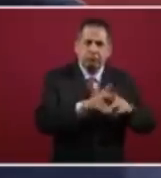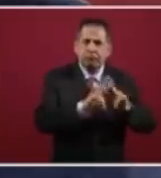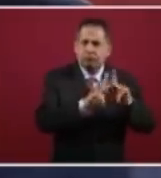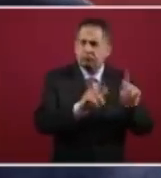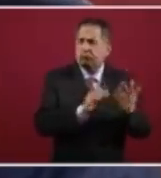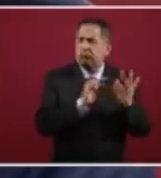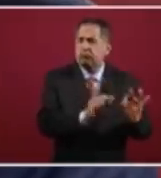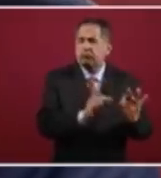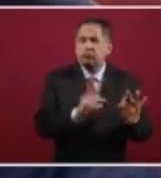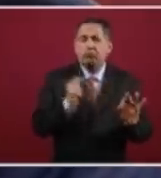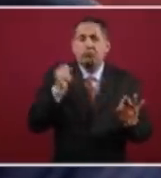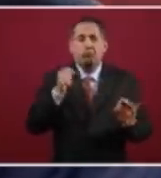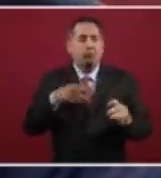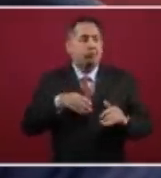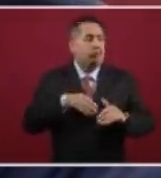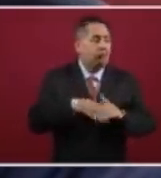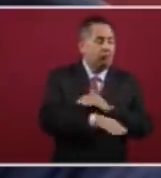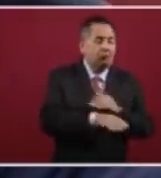manifestación.